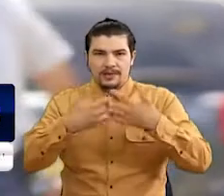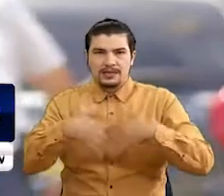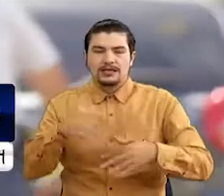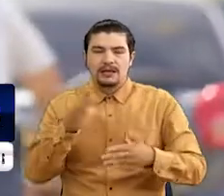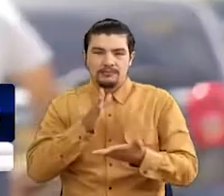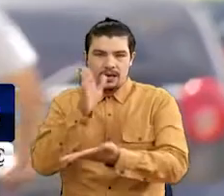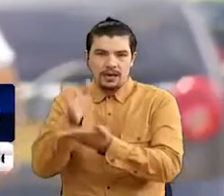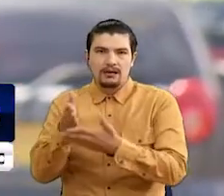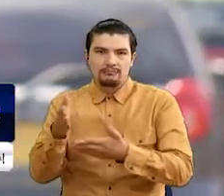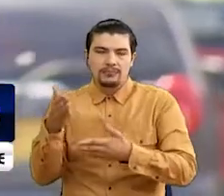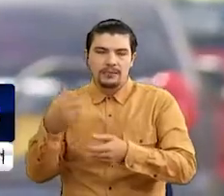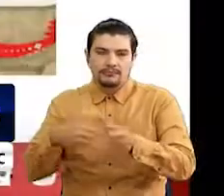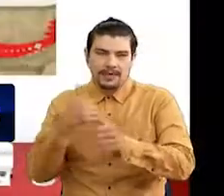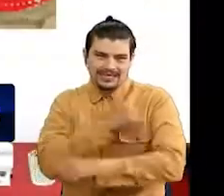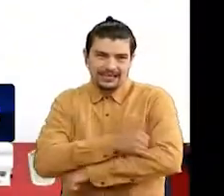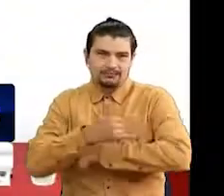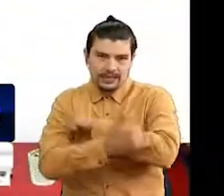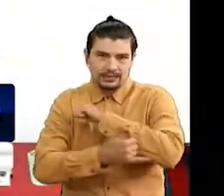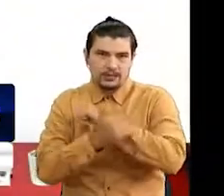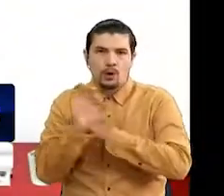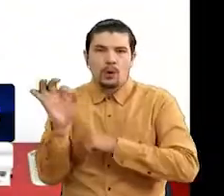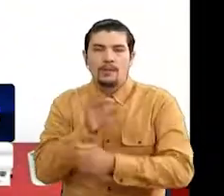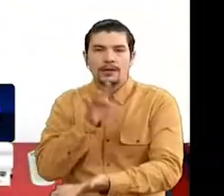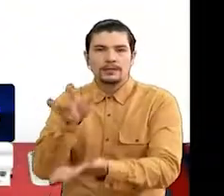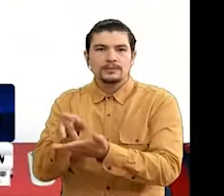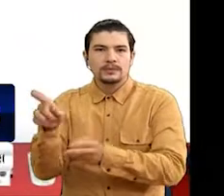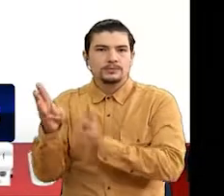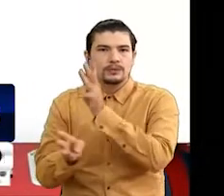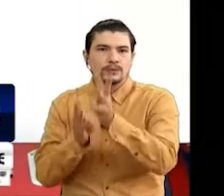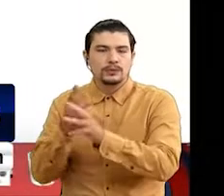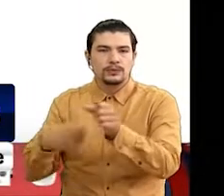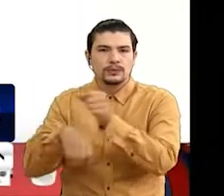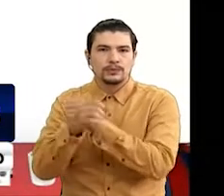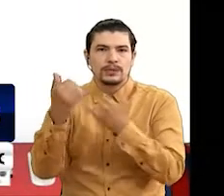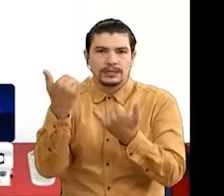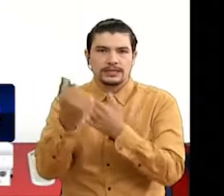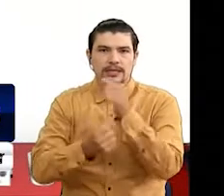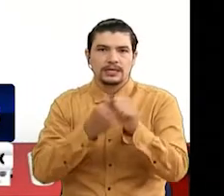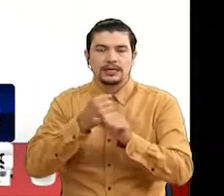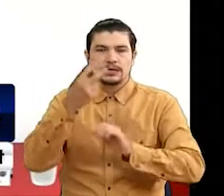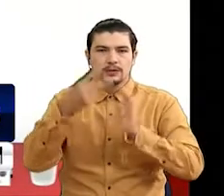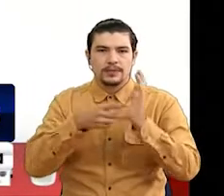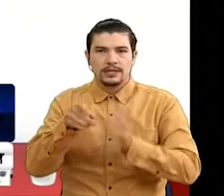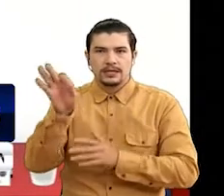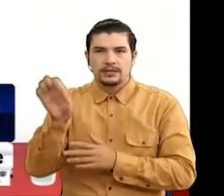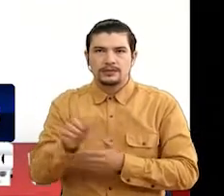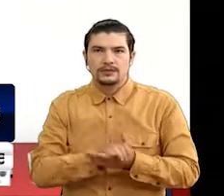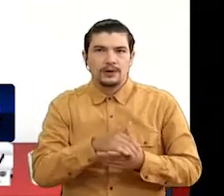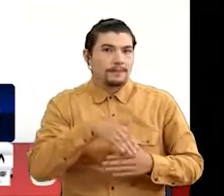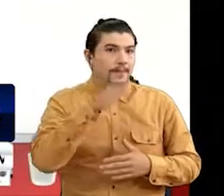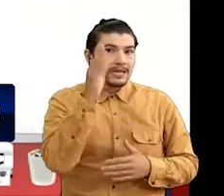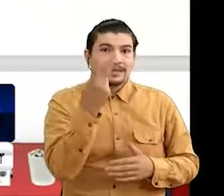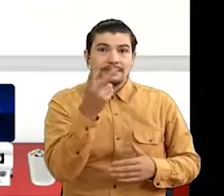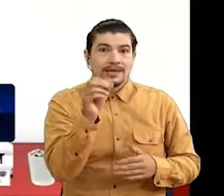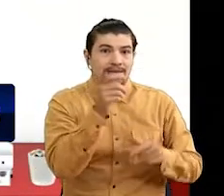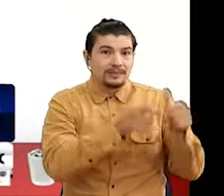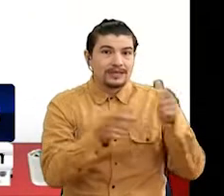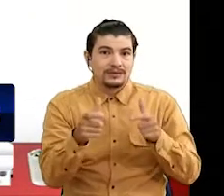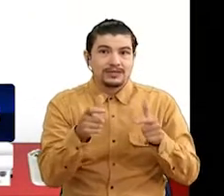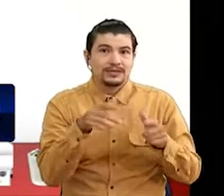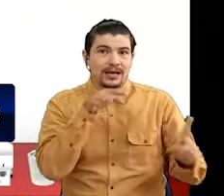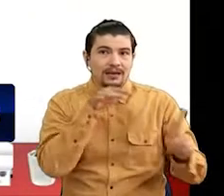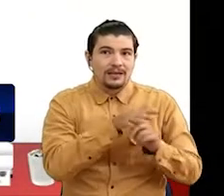2018 son más de 20 personas en bucaramanga las que resultaron afectadas por comprar paquetes a rusia